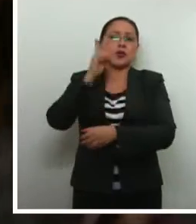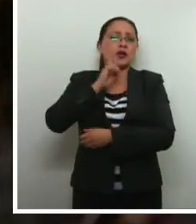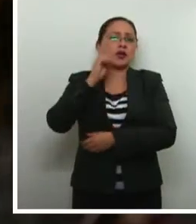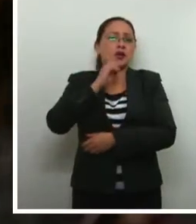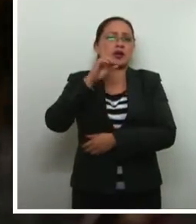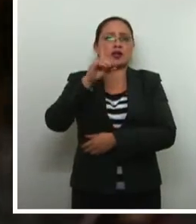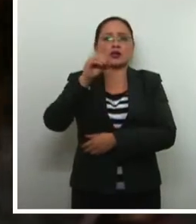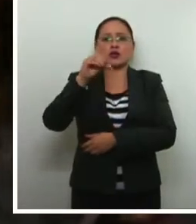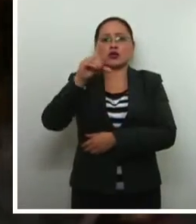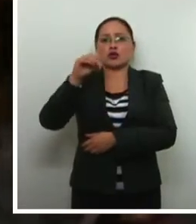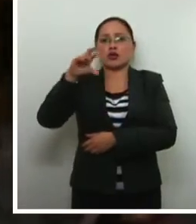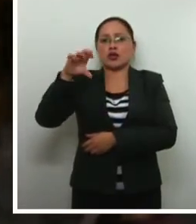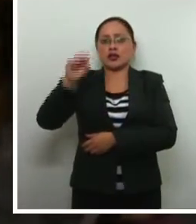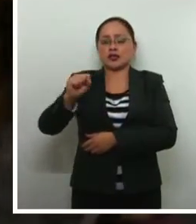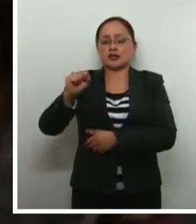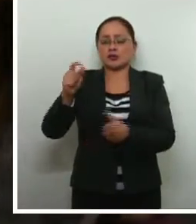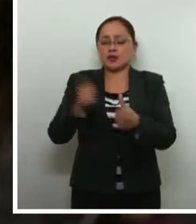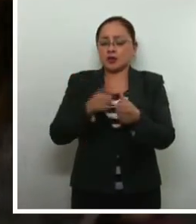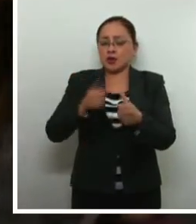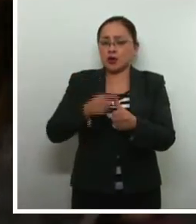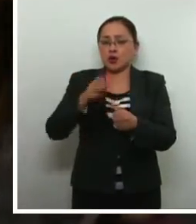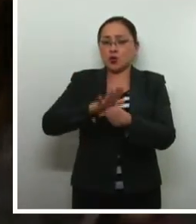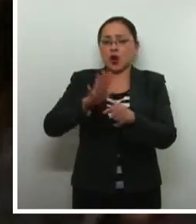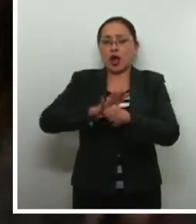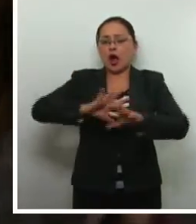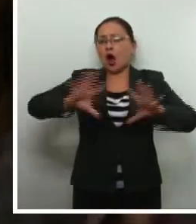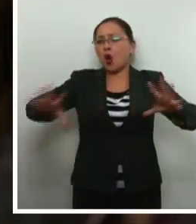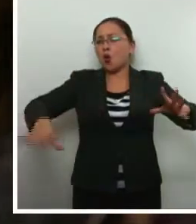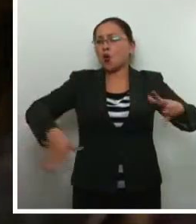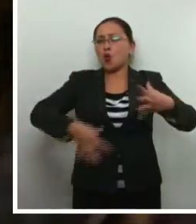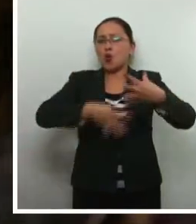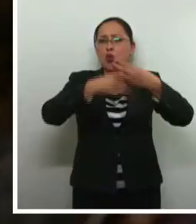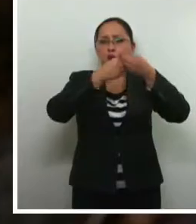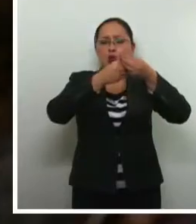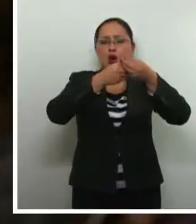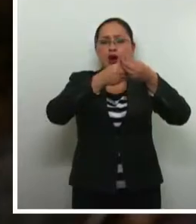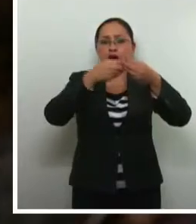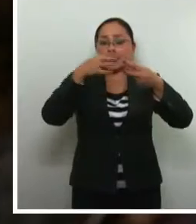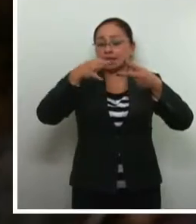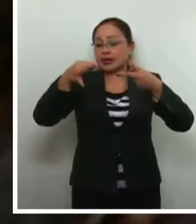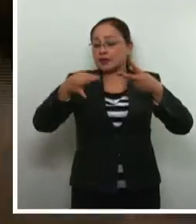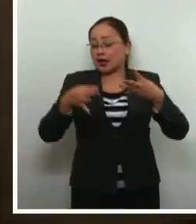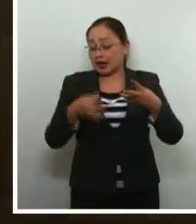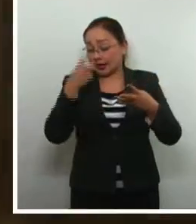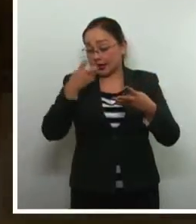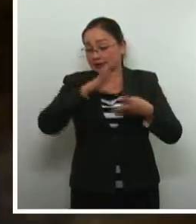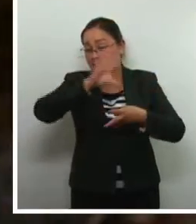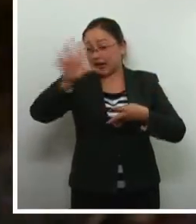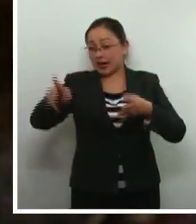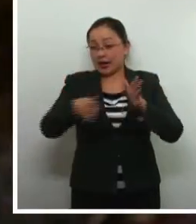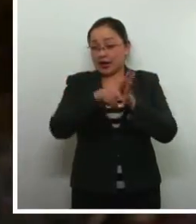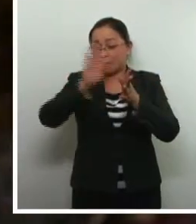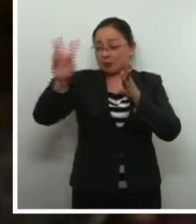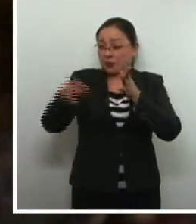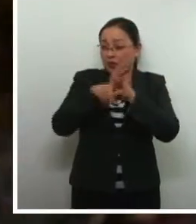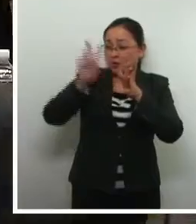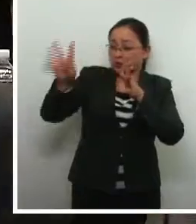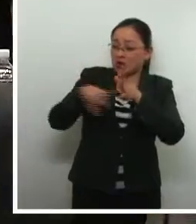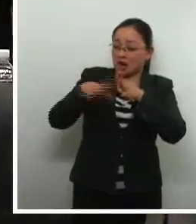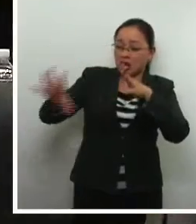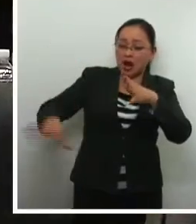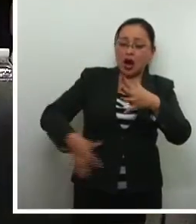Dolores Padierna, en optar por la mega reserva. Es decir, por juntar en lo